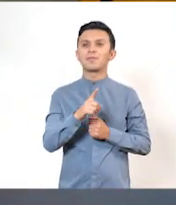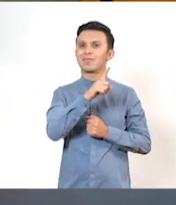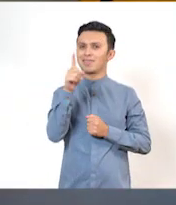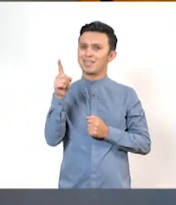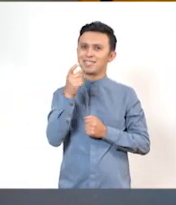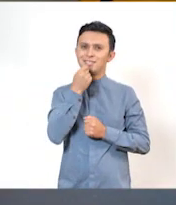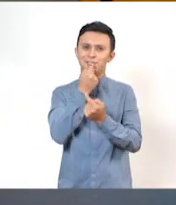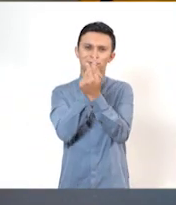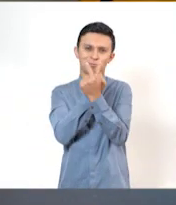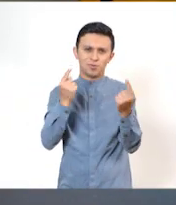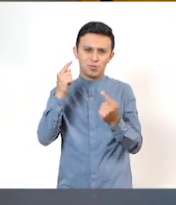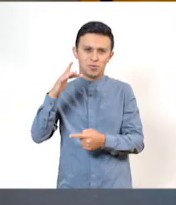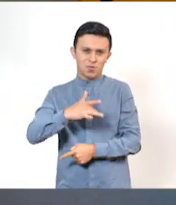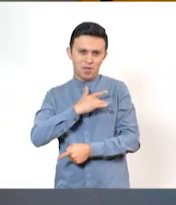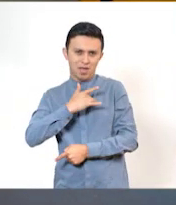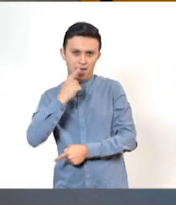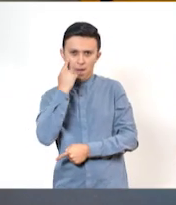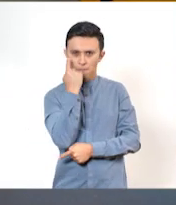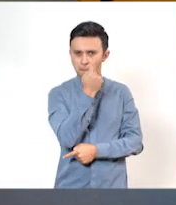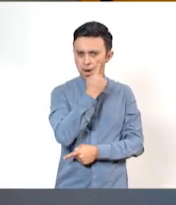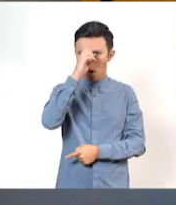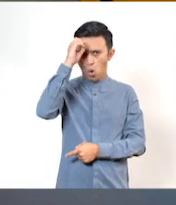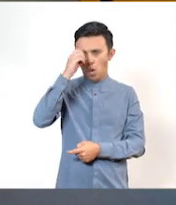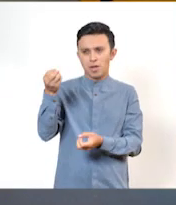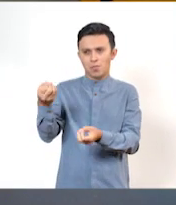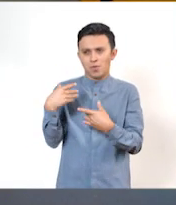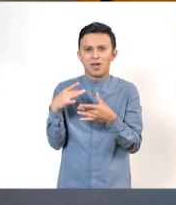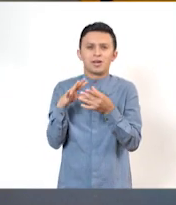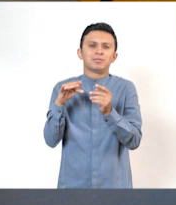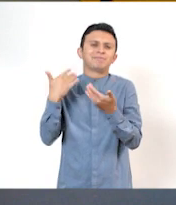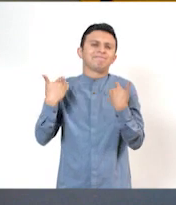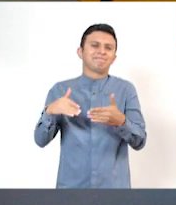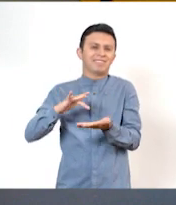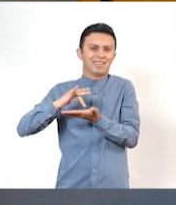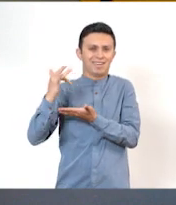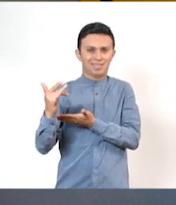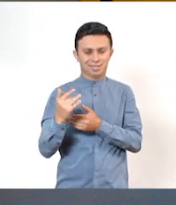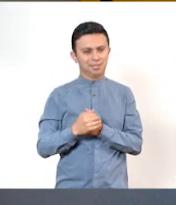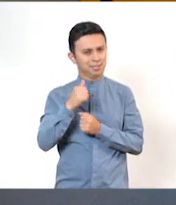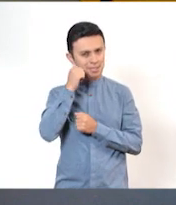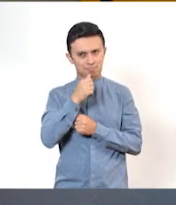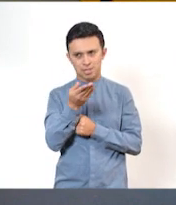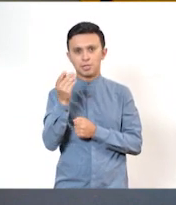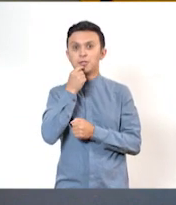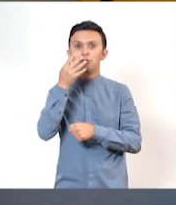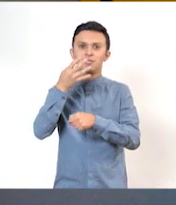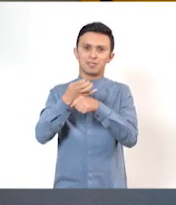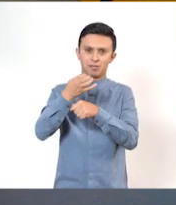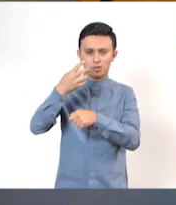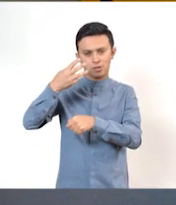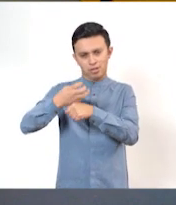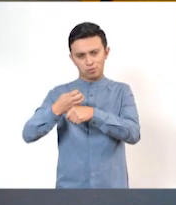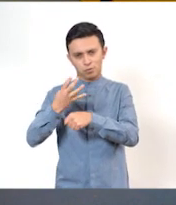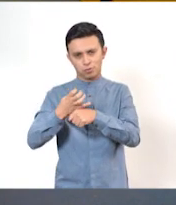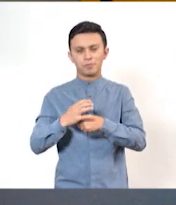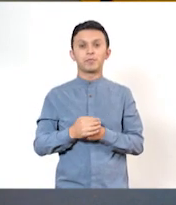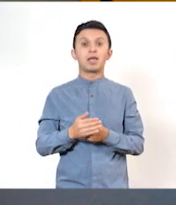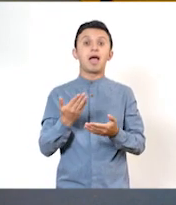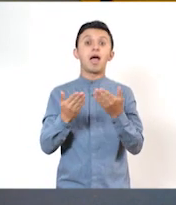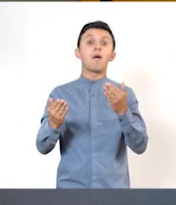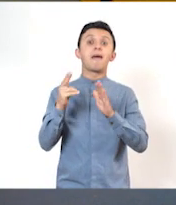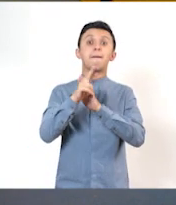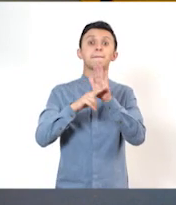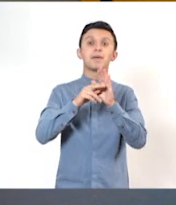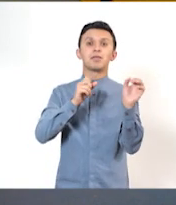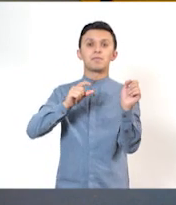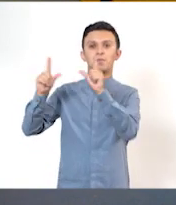Agradecemos siempre las opiniones y puntos de vista que nos comparten niñas y niños de tercero y cuarto. Bueno, pues ¿les parece si vemos